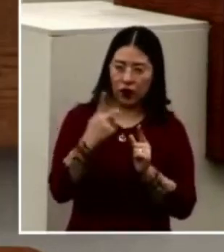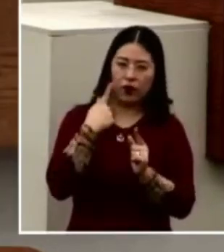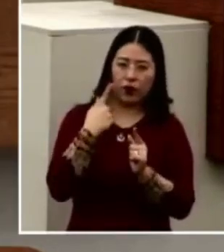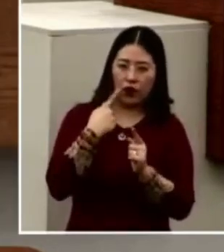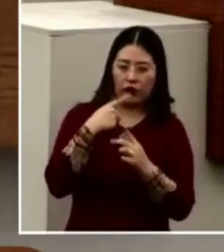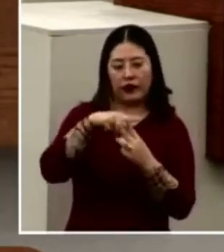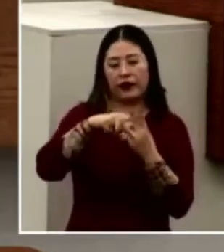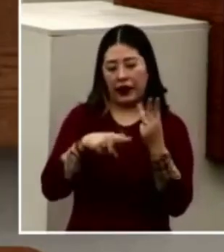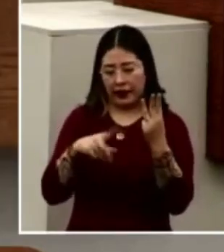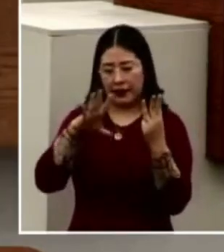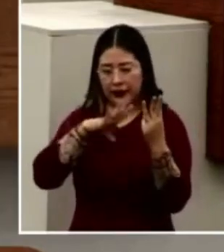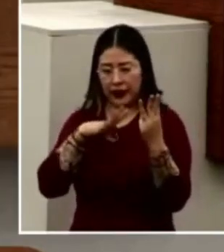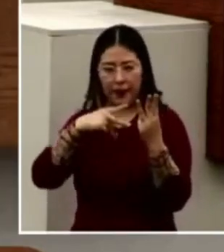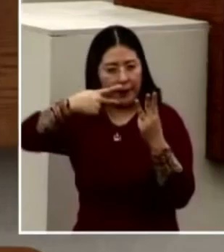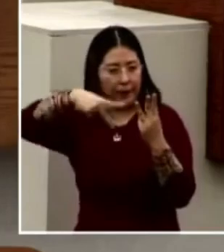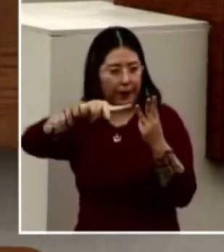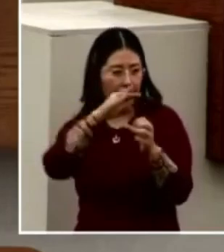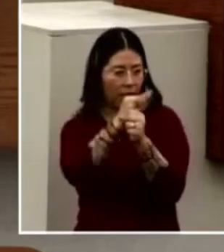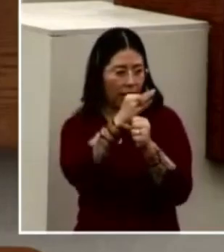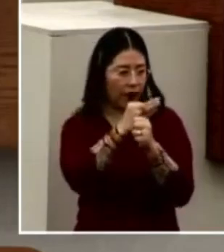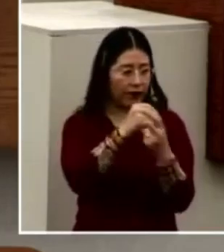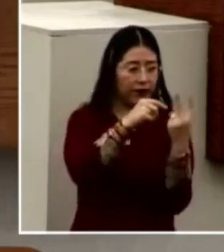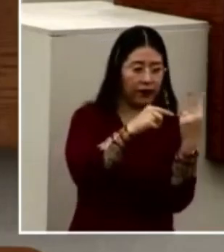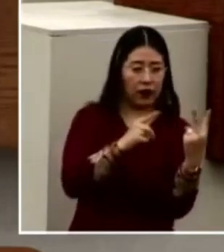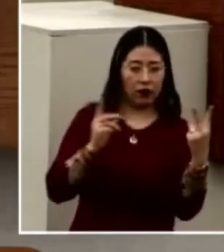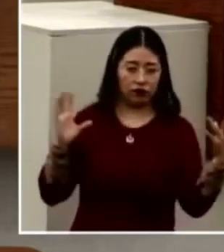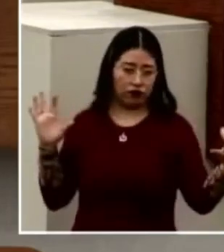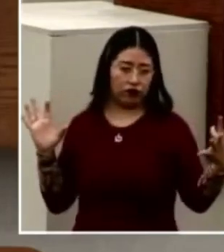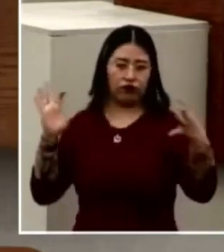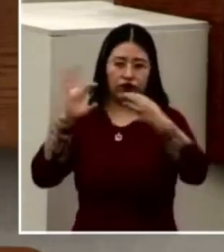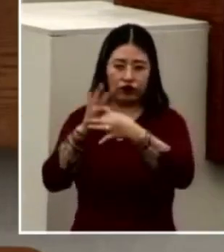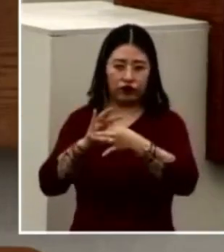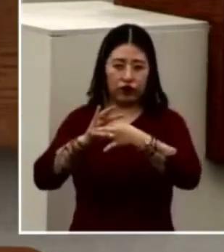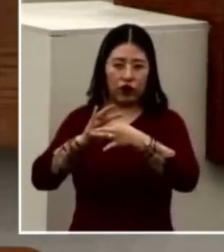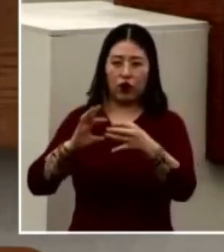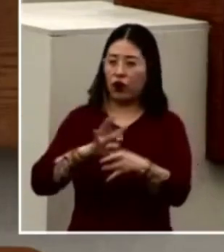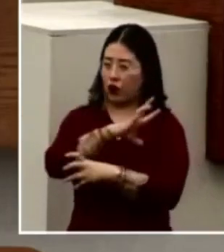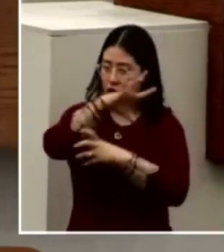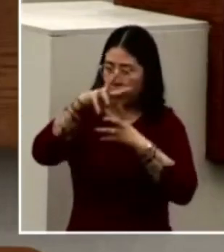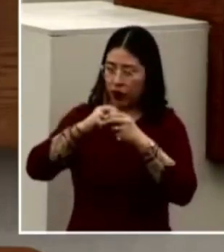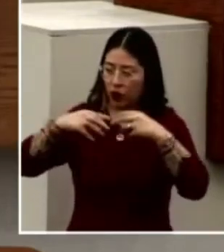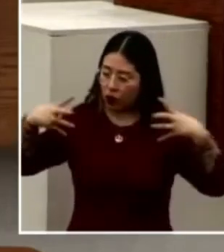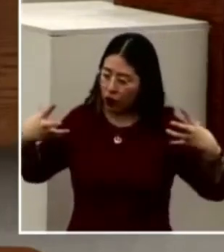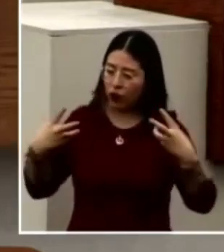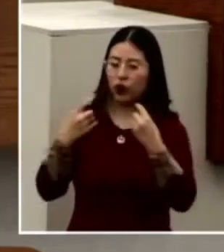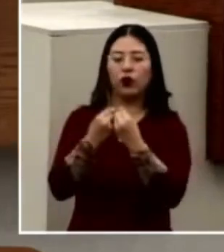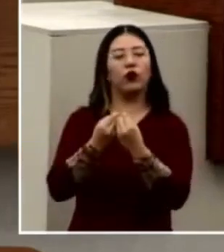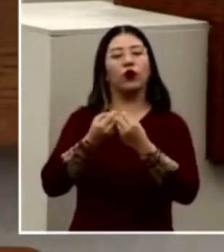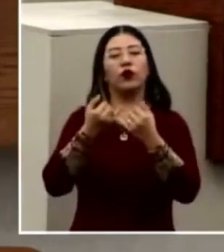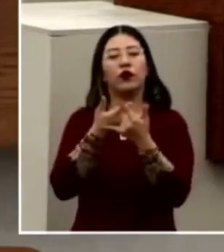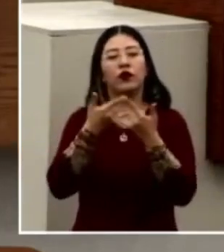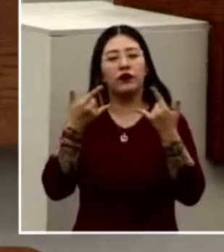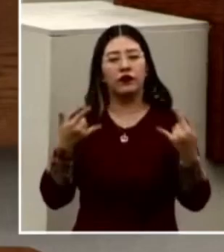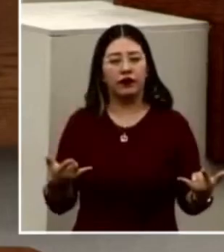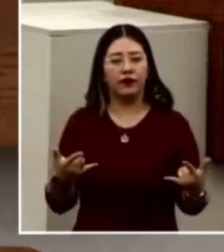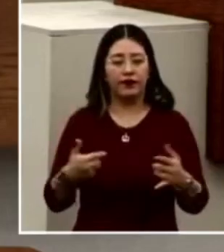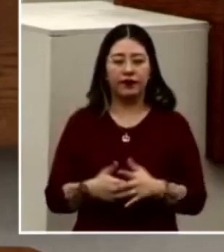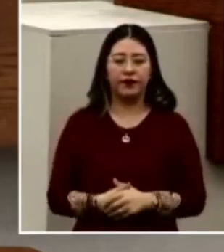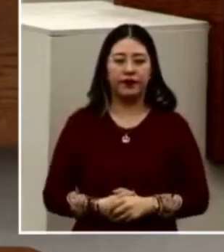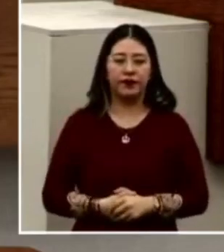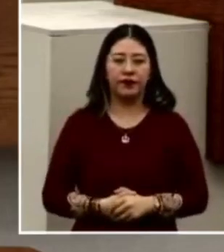partidos que formaron la coalición Juntos Haremos Historia, que